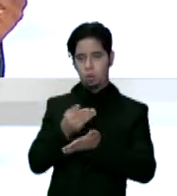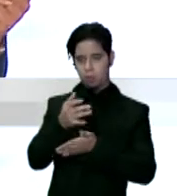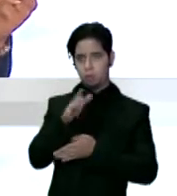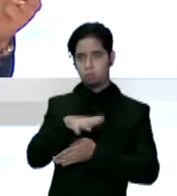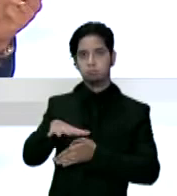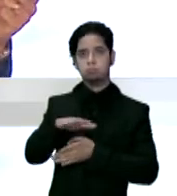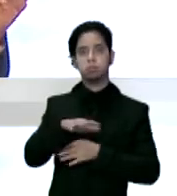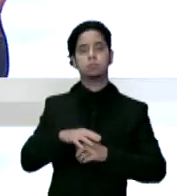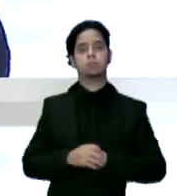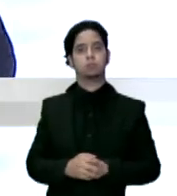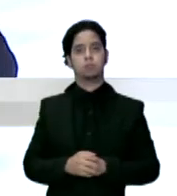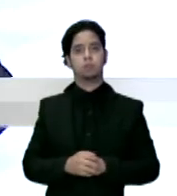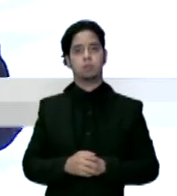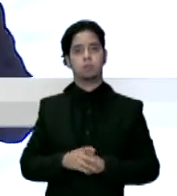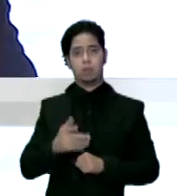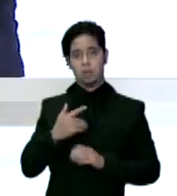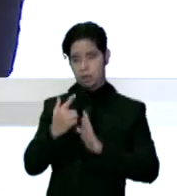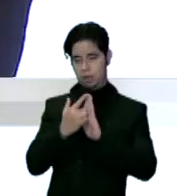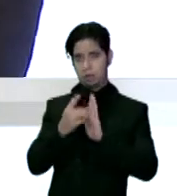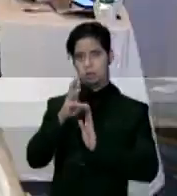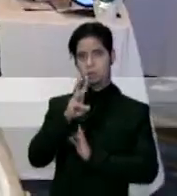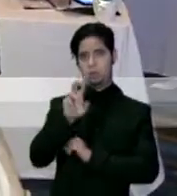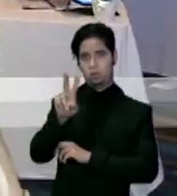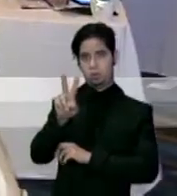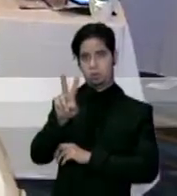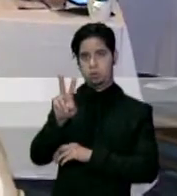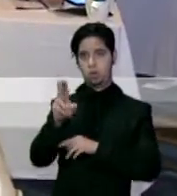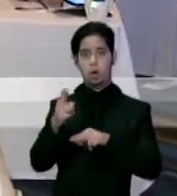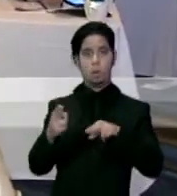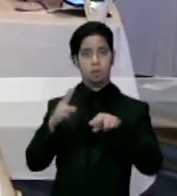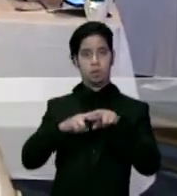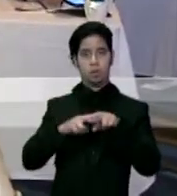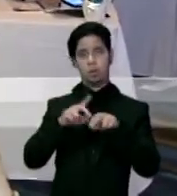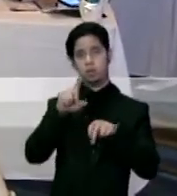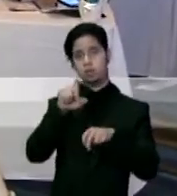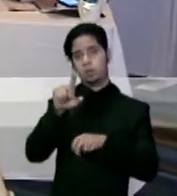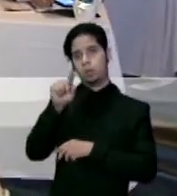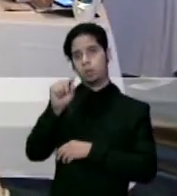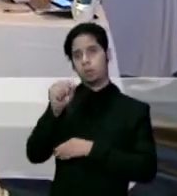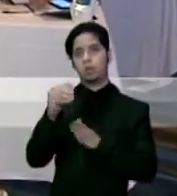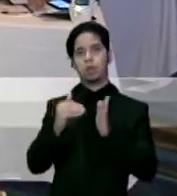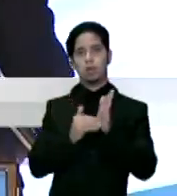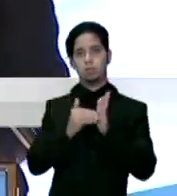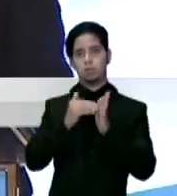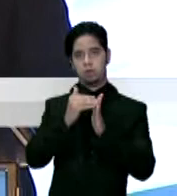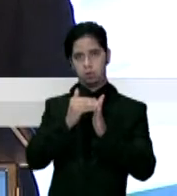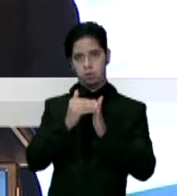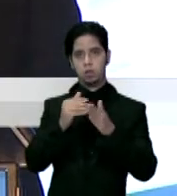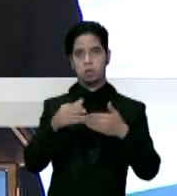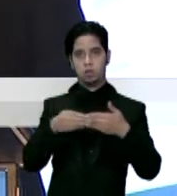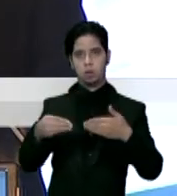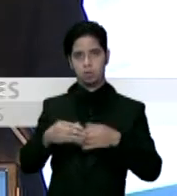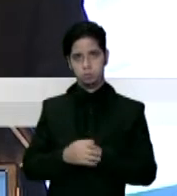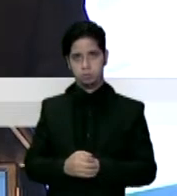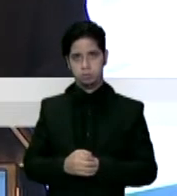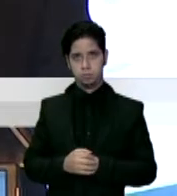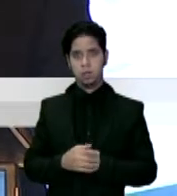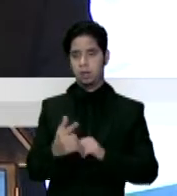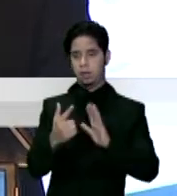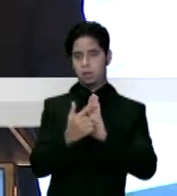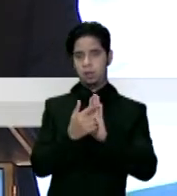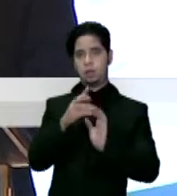frutos de la Ley 62, que ha representado un aumento de 120 millones de dólares. La Ley 62 también